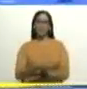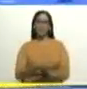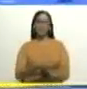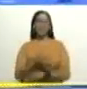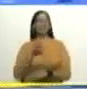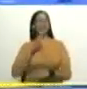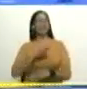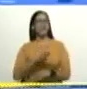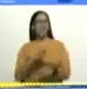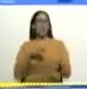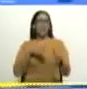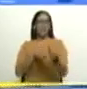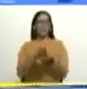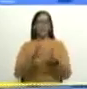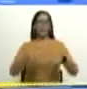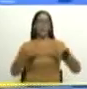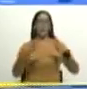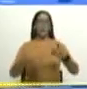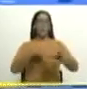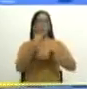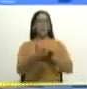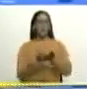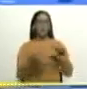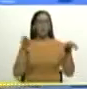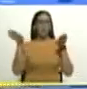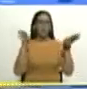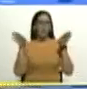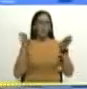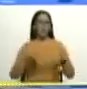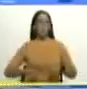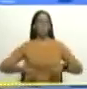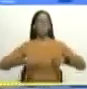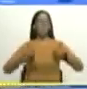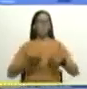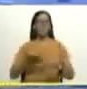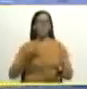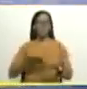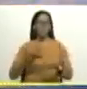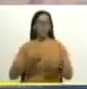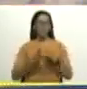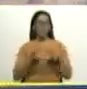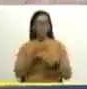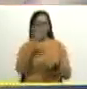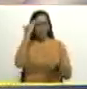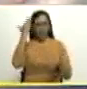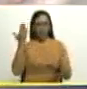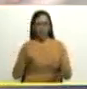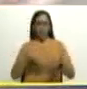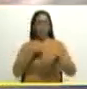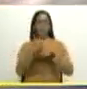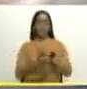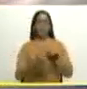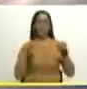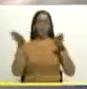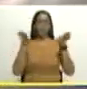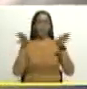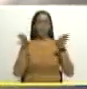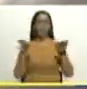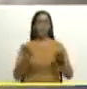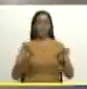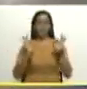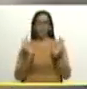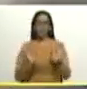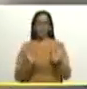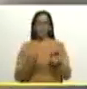estamos perfilando los nuevos proyectos turísticos, los más importantes de todos, saben ustedes, el proyecto turístico, el megaproyecto